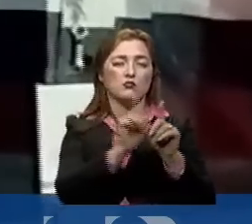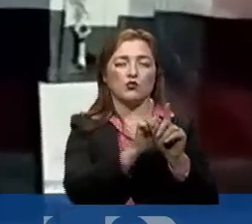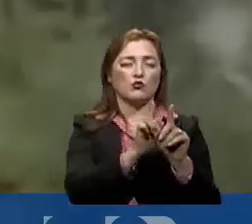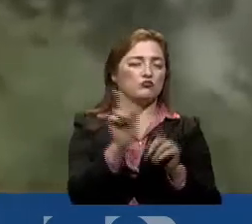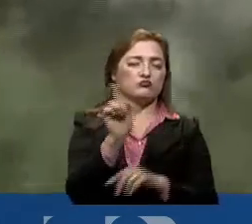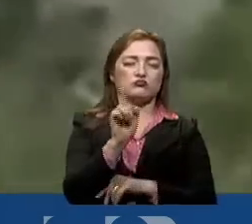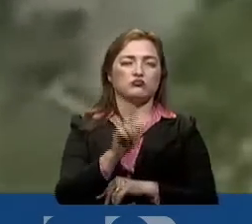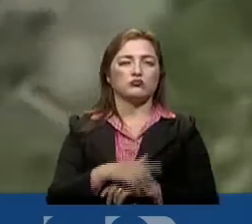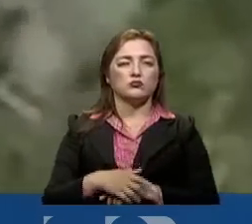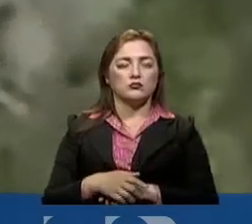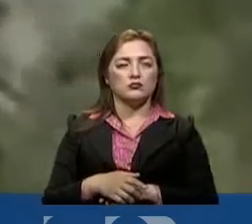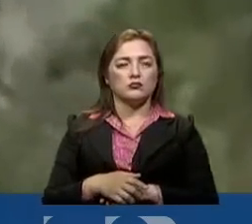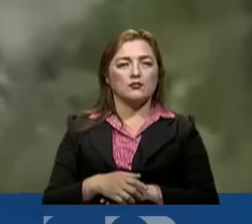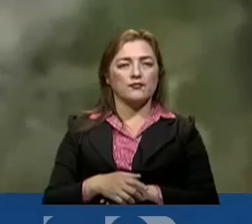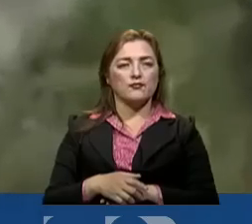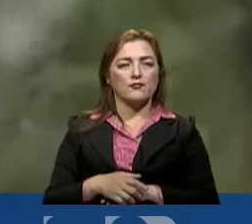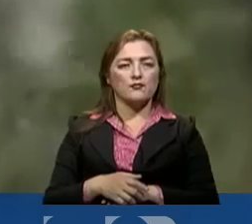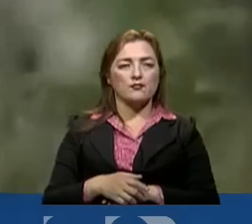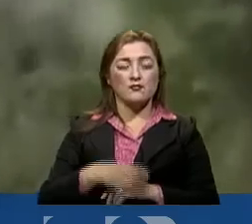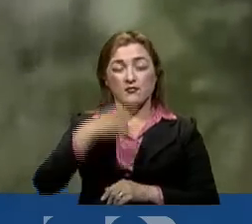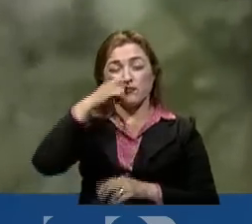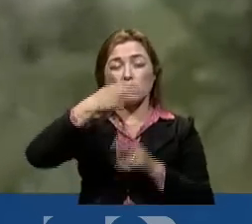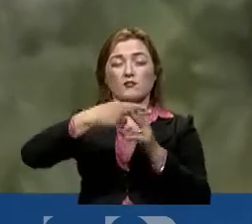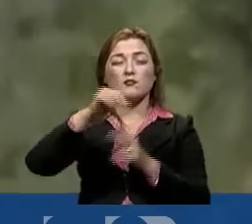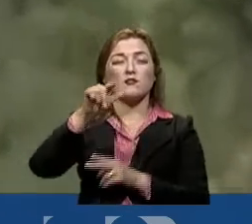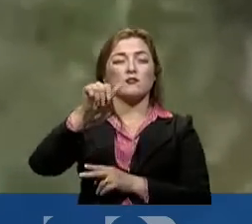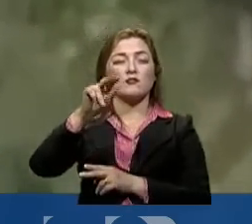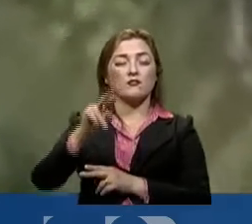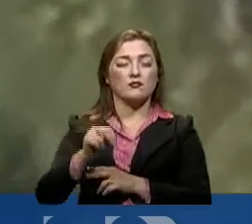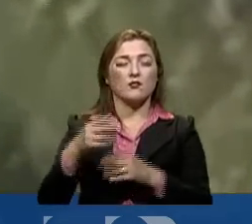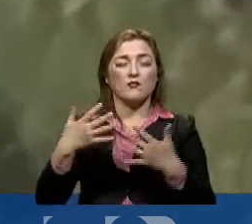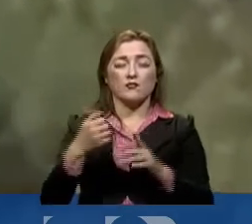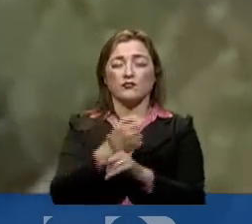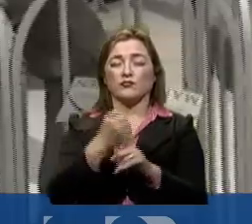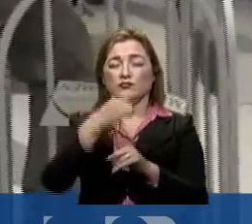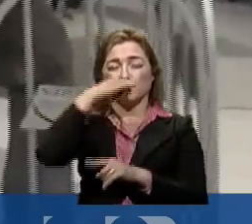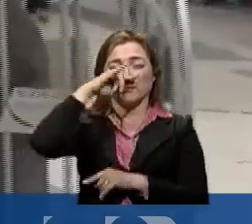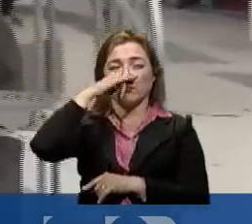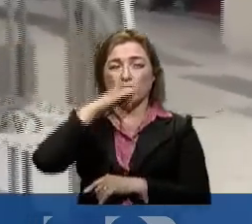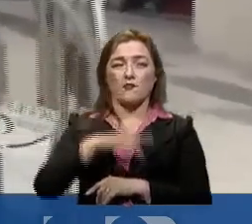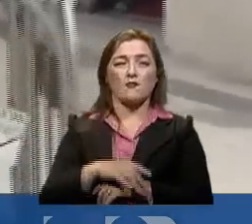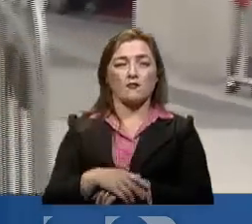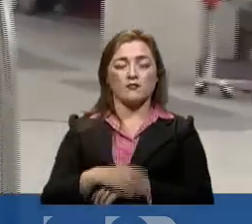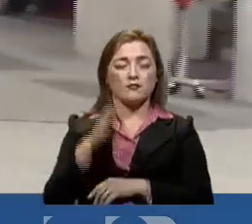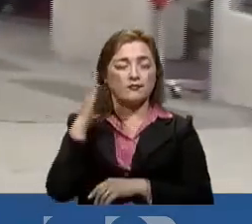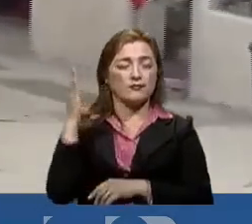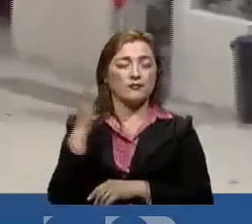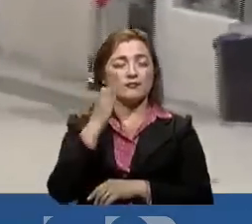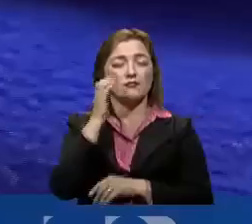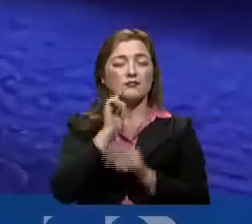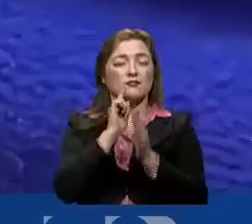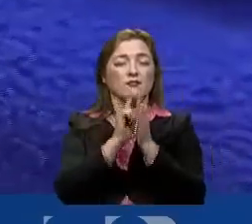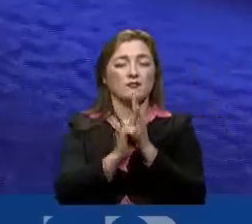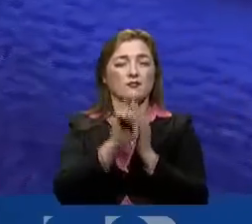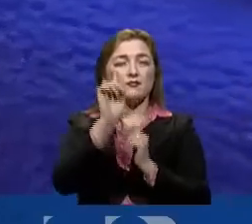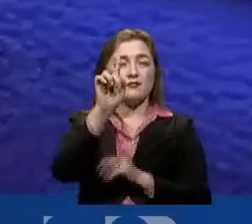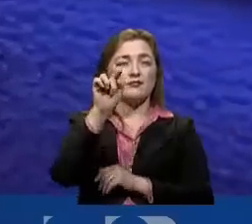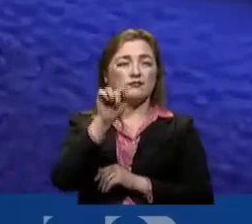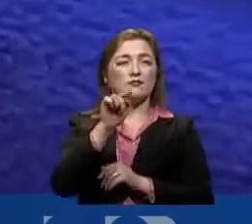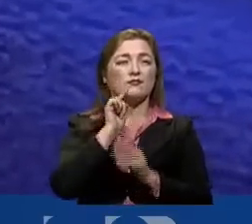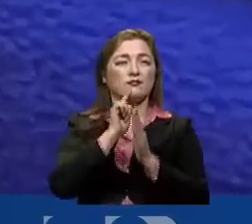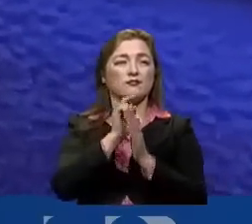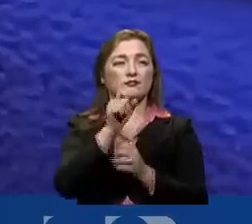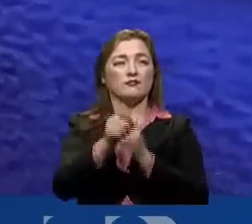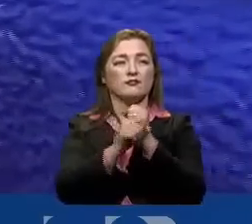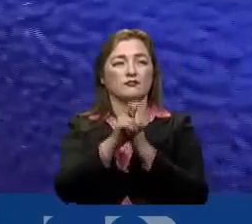círculo de violencia. El caso del niño Alan puso en evidencia los índices de maltrato infantil. solo en Tungurahua se reportaron 1,000 denuncias